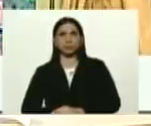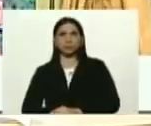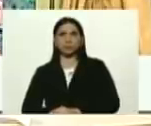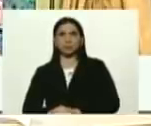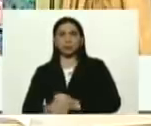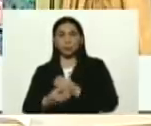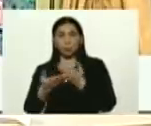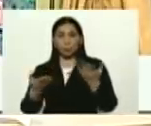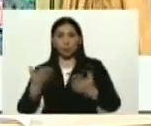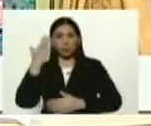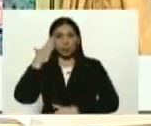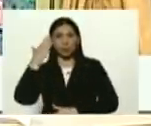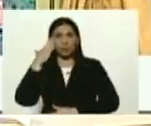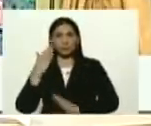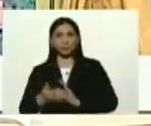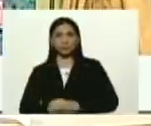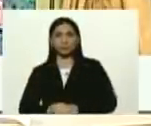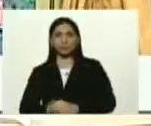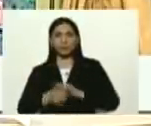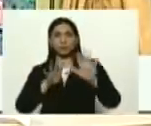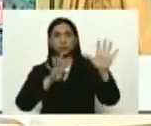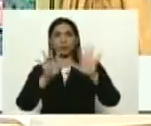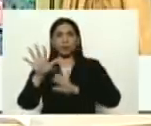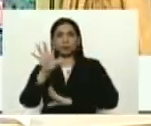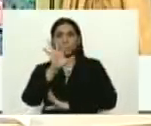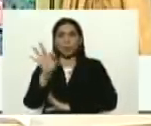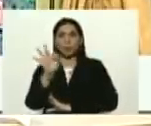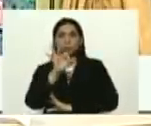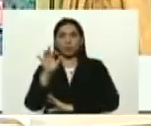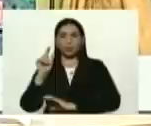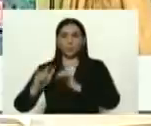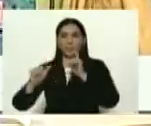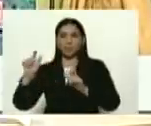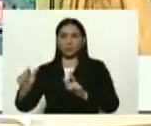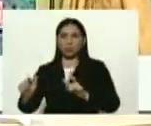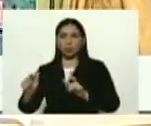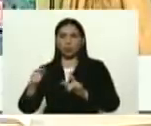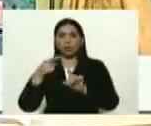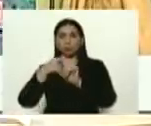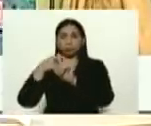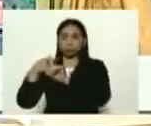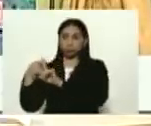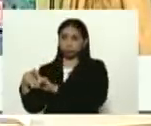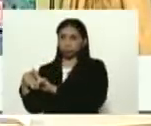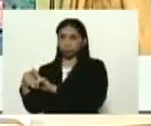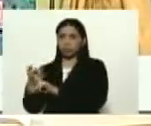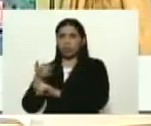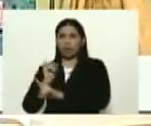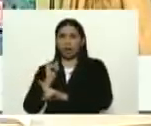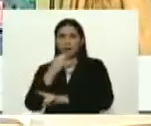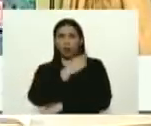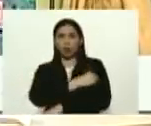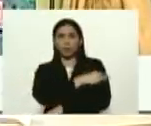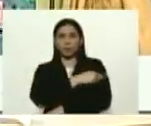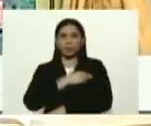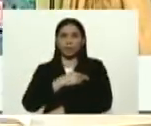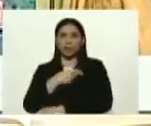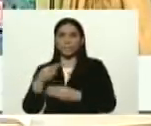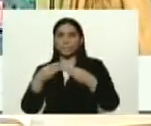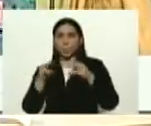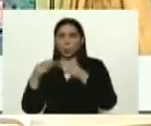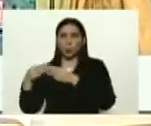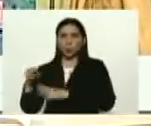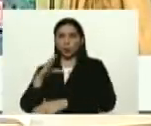¿Ustedes saben que el 95% de las personas confirmadas están en hospitales públicos y